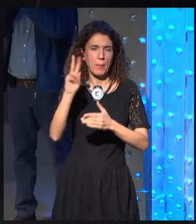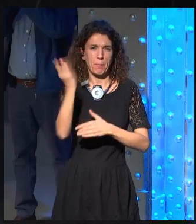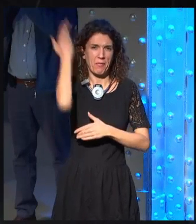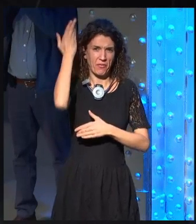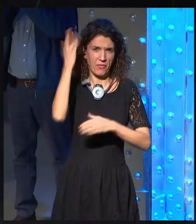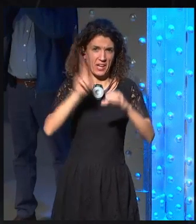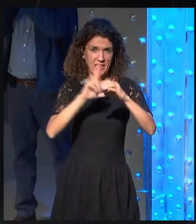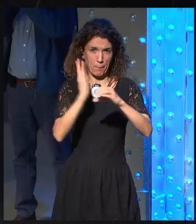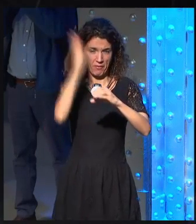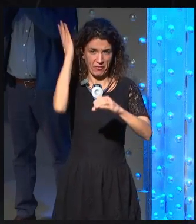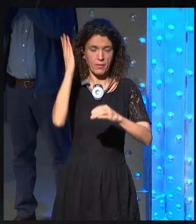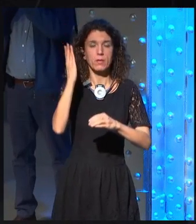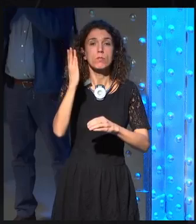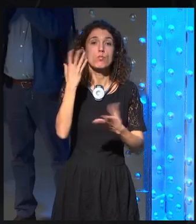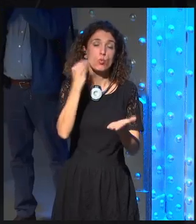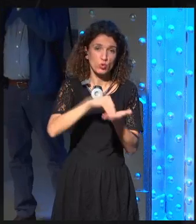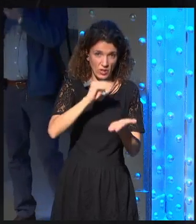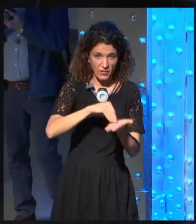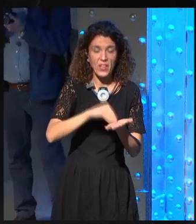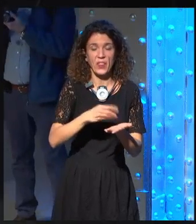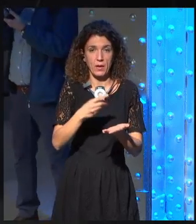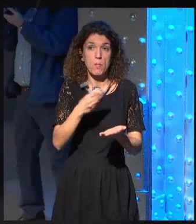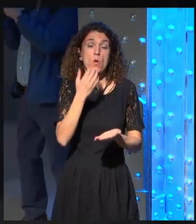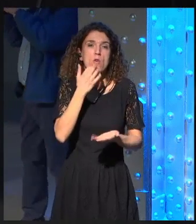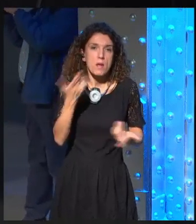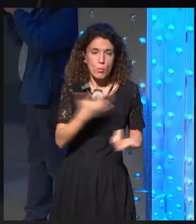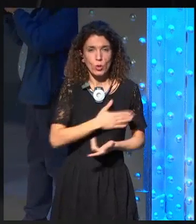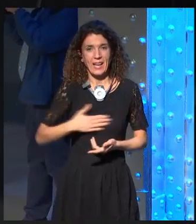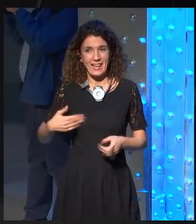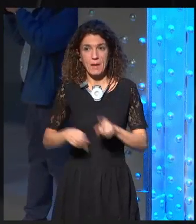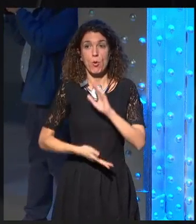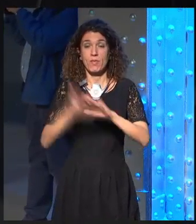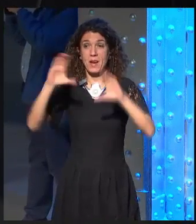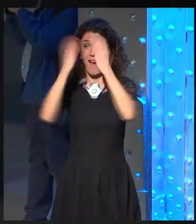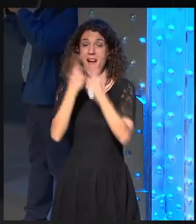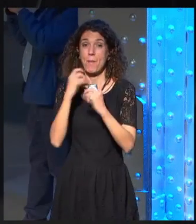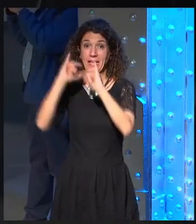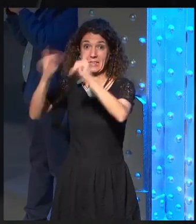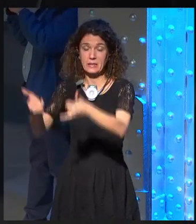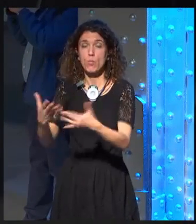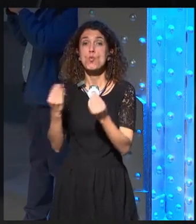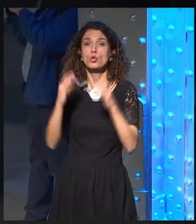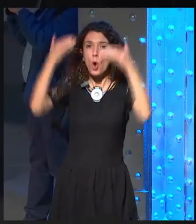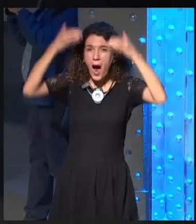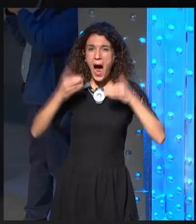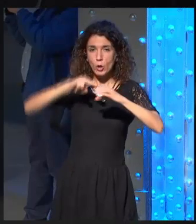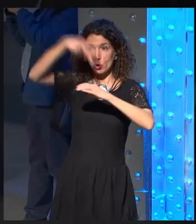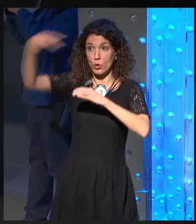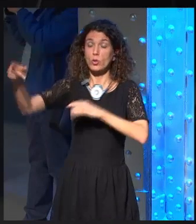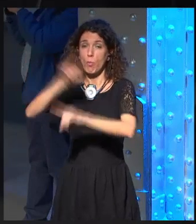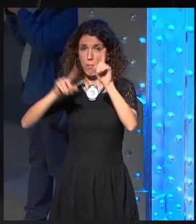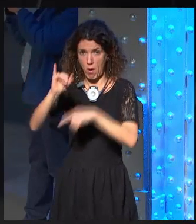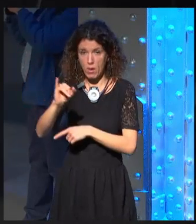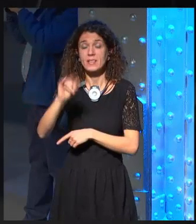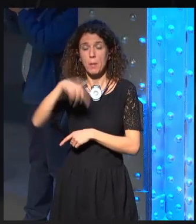el problema es que ahora mismo, por ejemplo, queremos ir a Marte, entonces estos astronautas pueden tener problemas y es algo